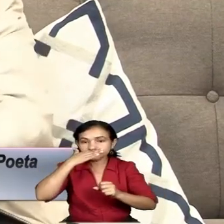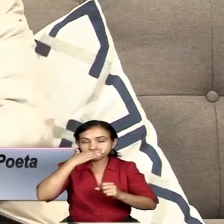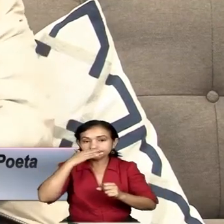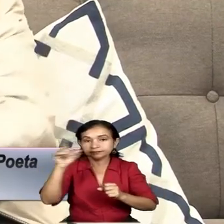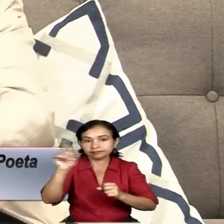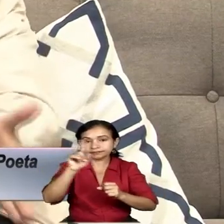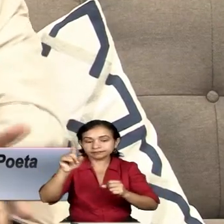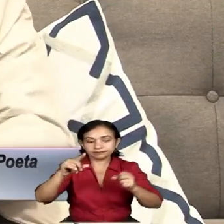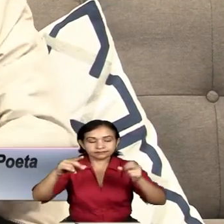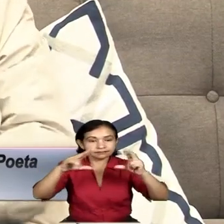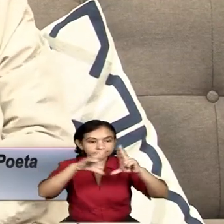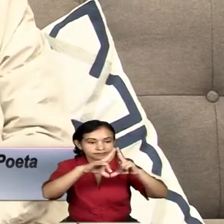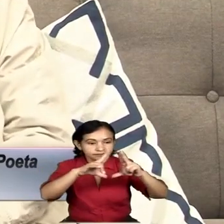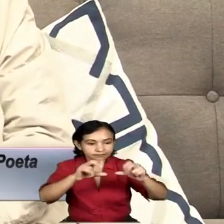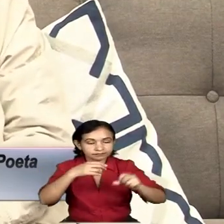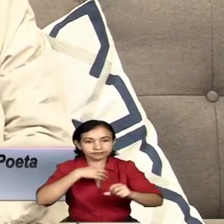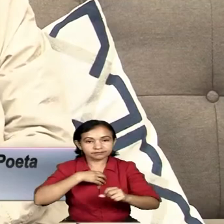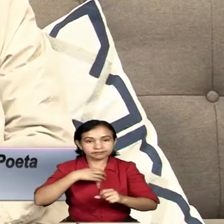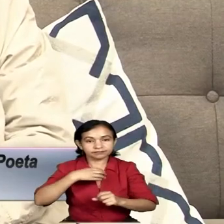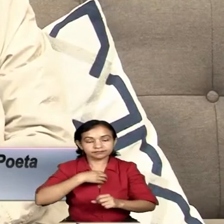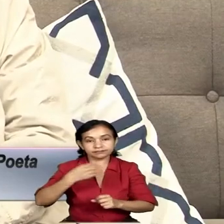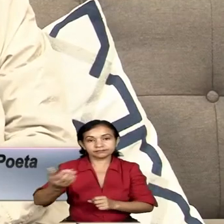de Nicaragua, es de su historia,